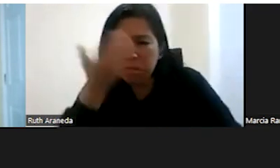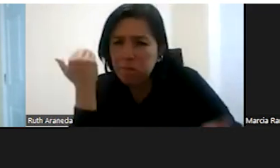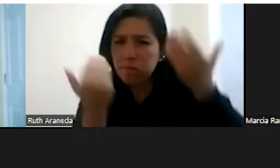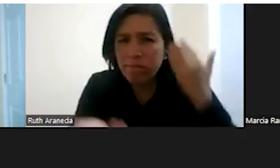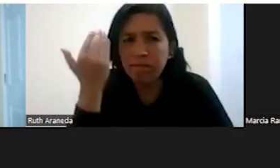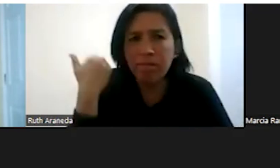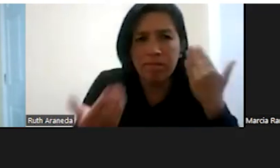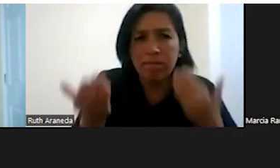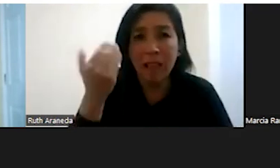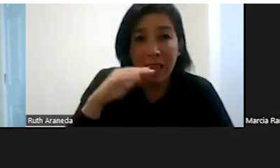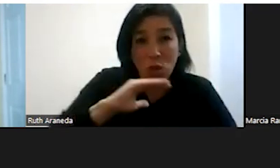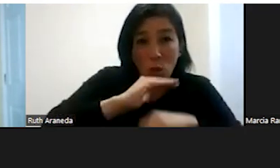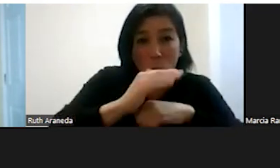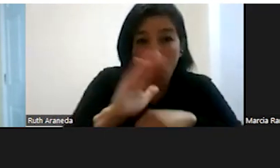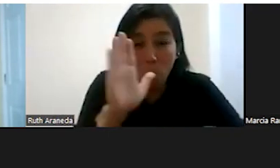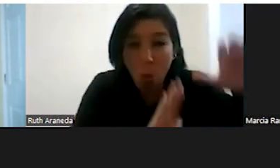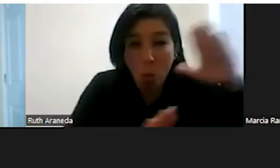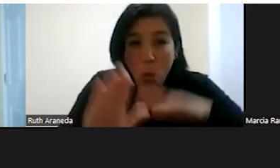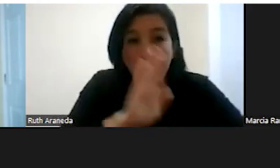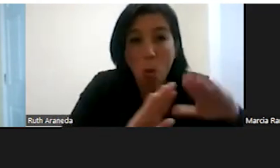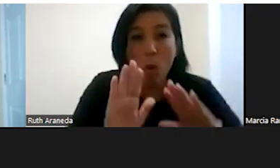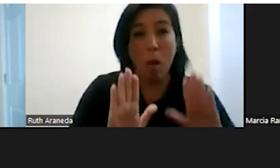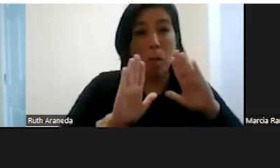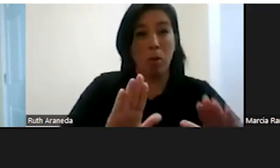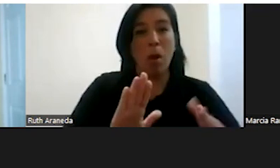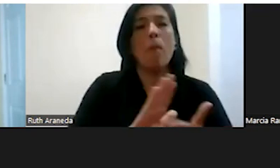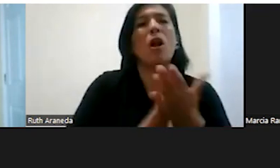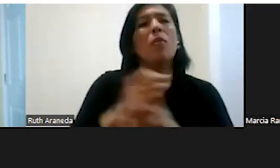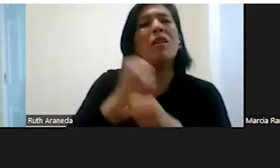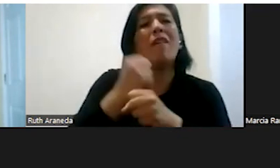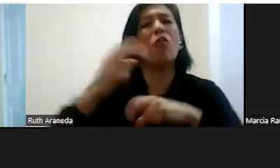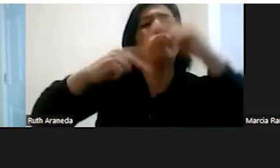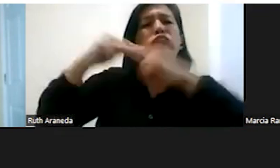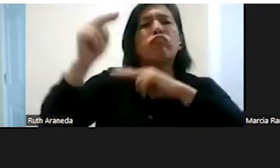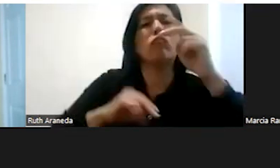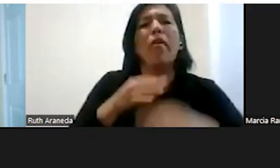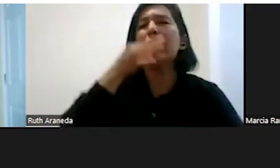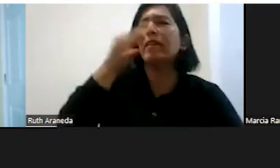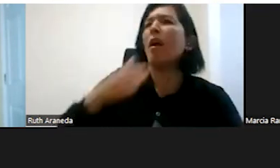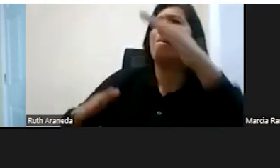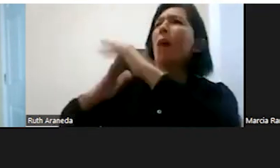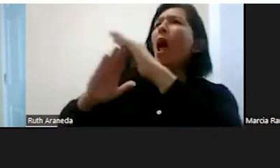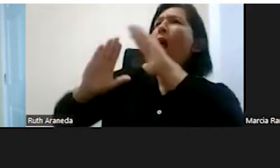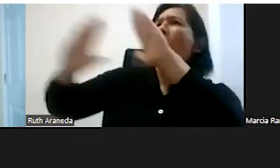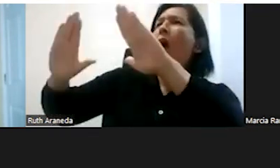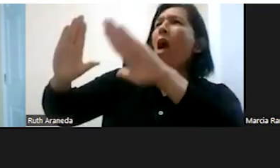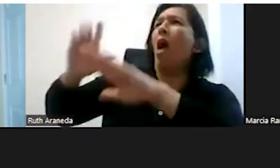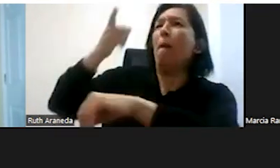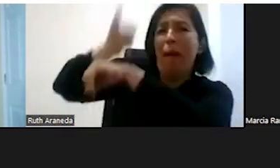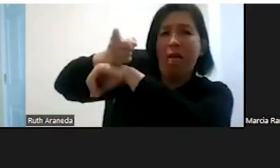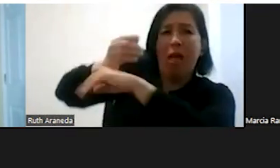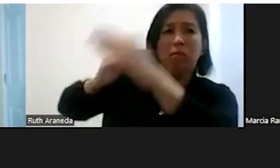difícilmente se puede proteger, difícilmente se puede parar una obra, porque tampoco existe una legislación que